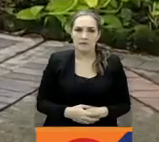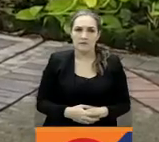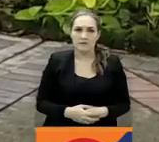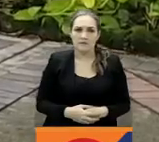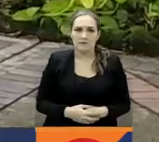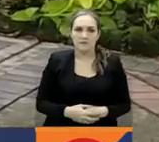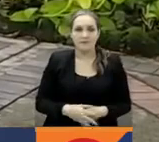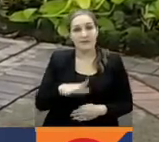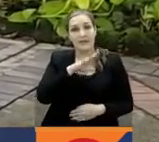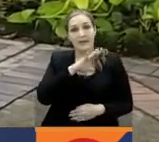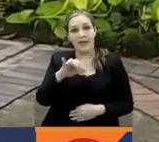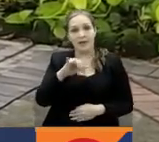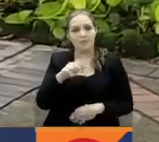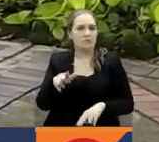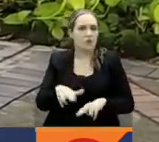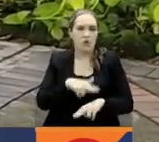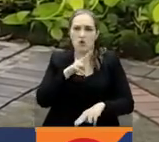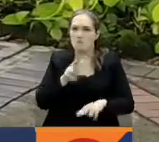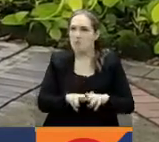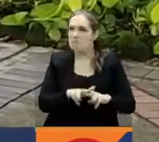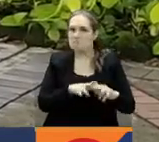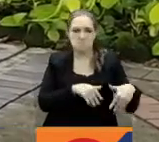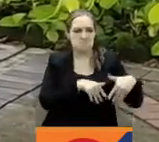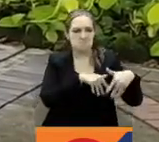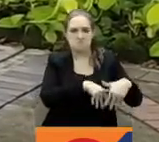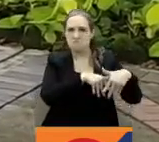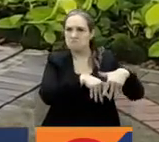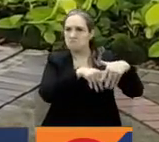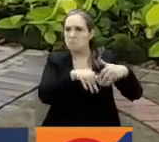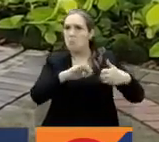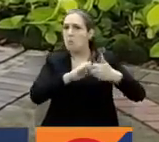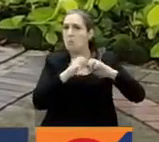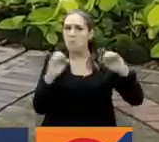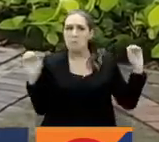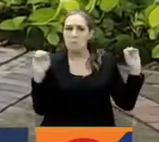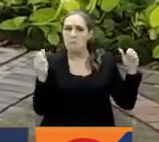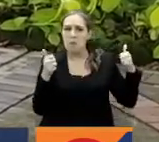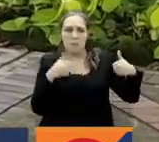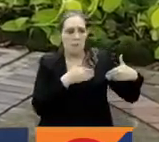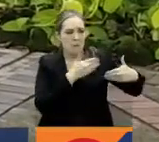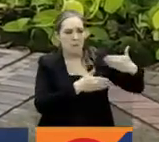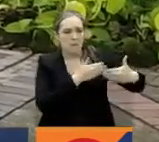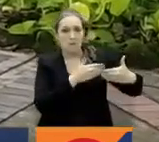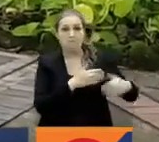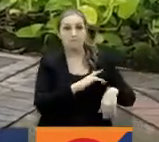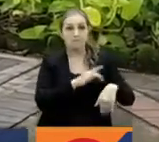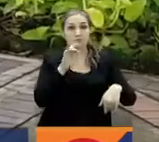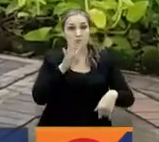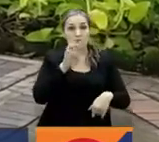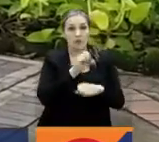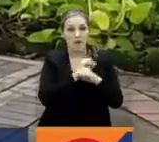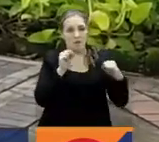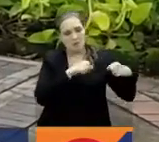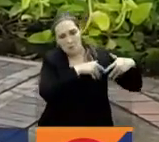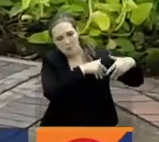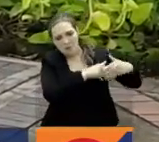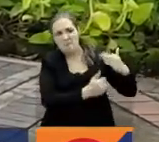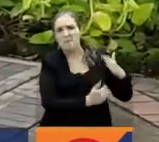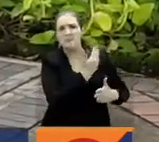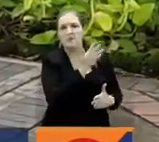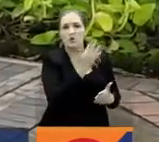En Cali, en completa normalidad y sin contratiempos, avanza la marcha convocada para las 9 de la mañana, que partió desde el centro de la